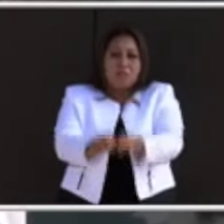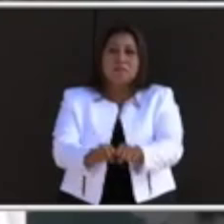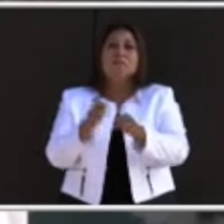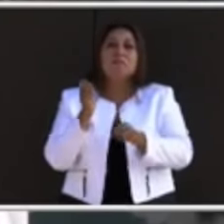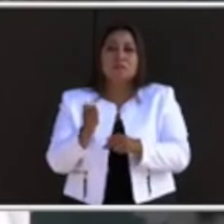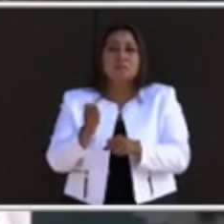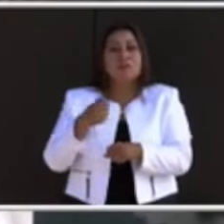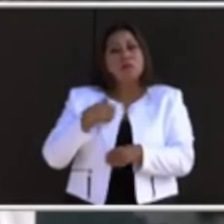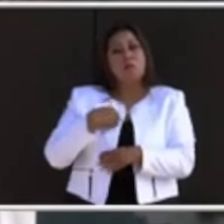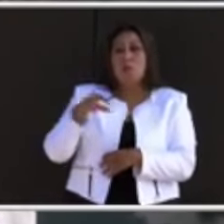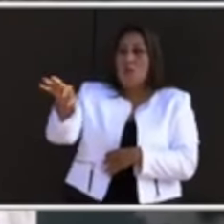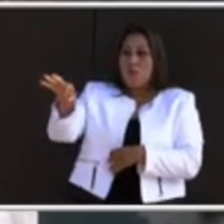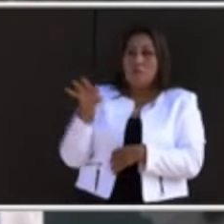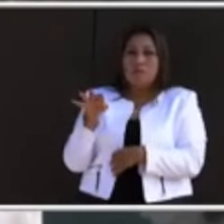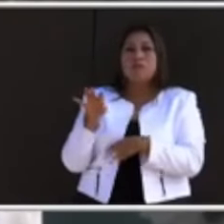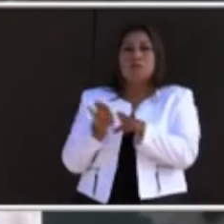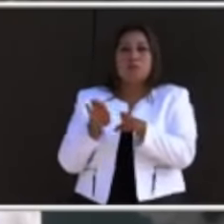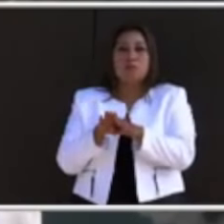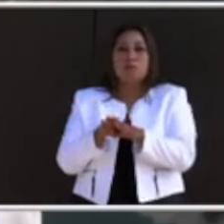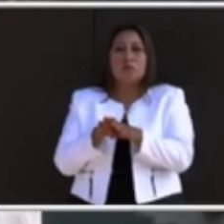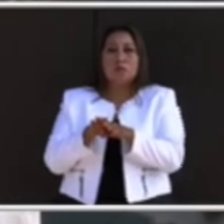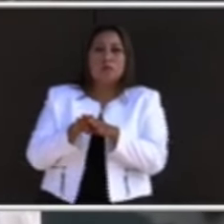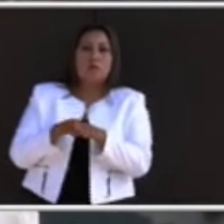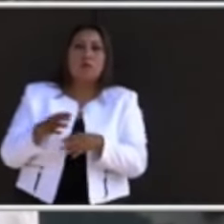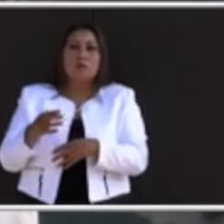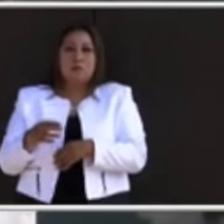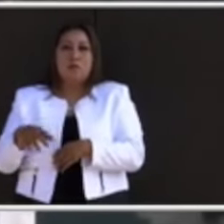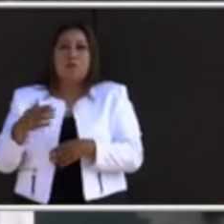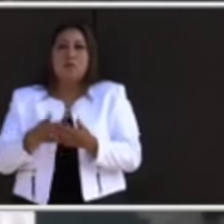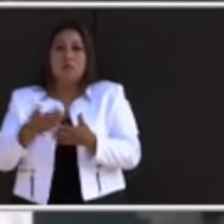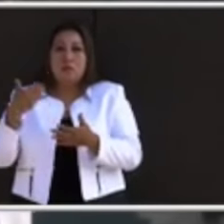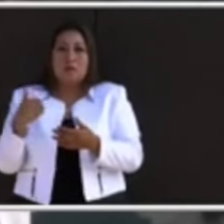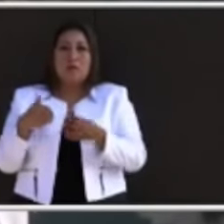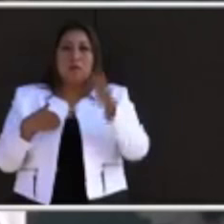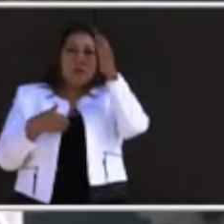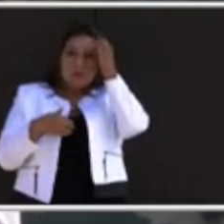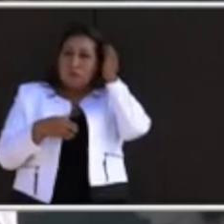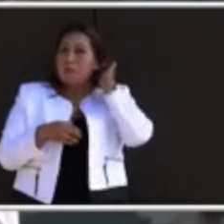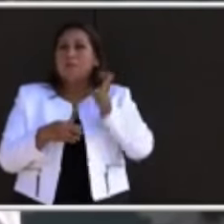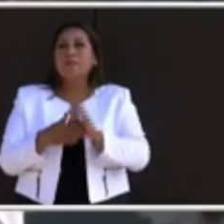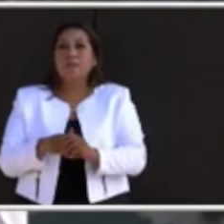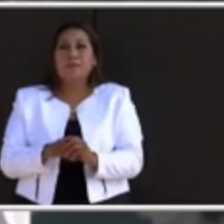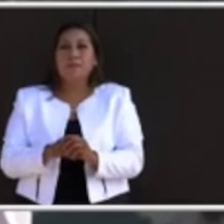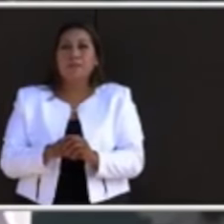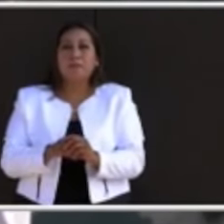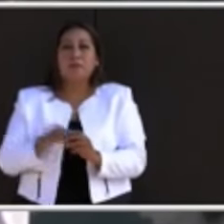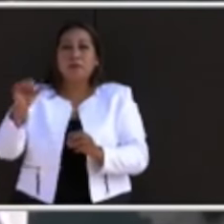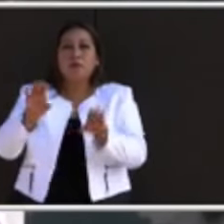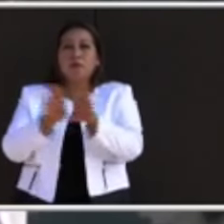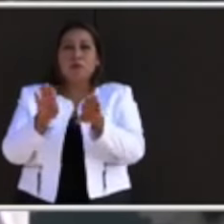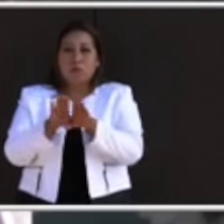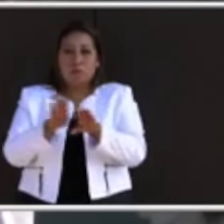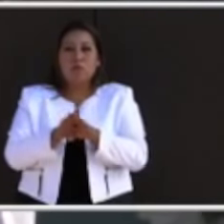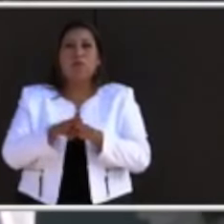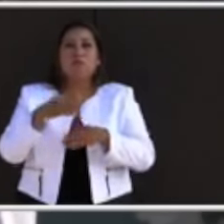Obtuve información sin ser gobernador electo, sin ser gobernador constitucional, siendo gobernador electo. Entregué la